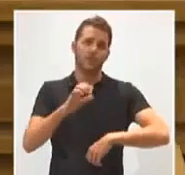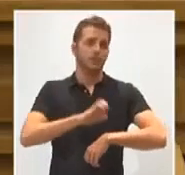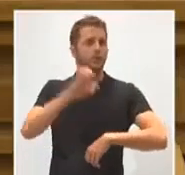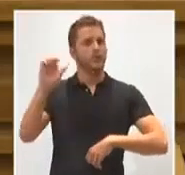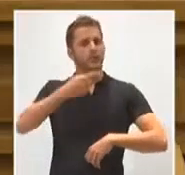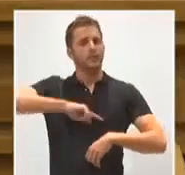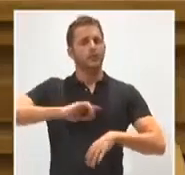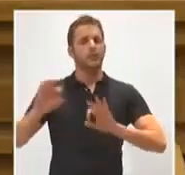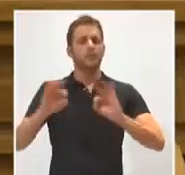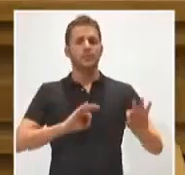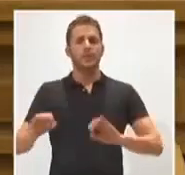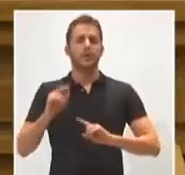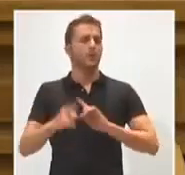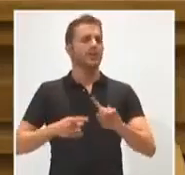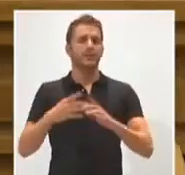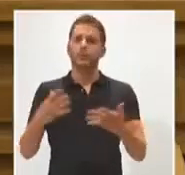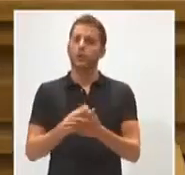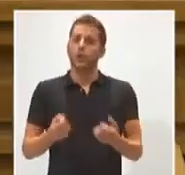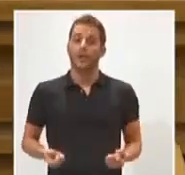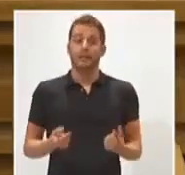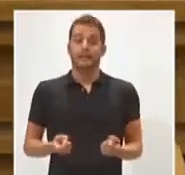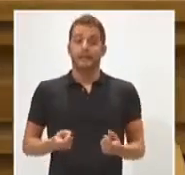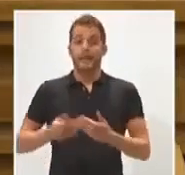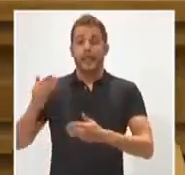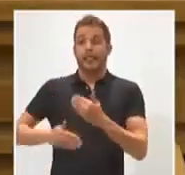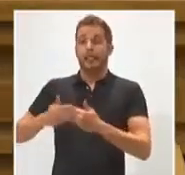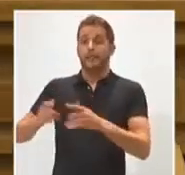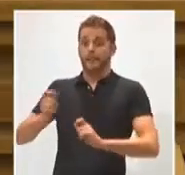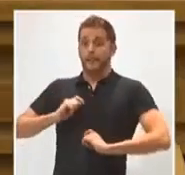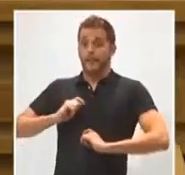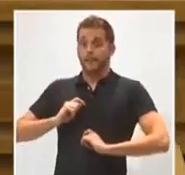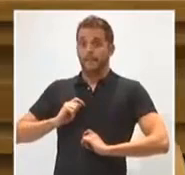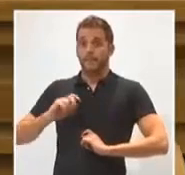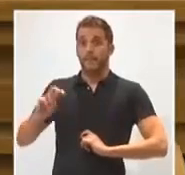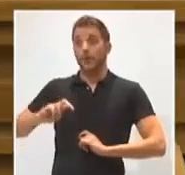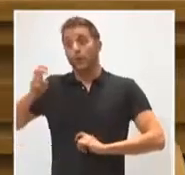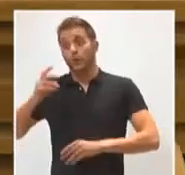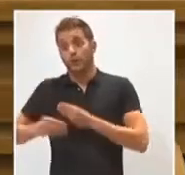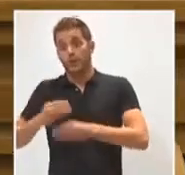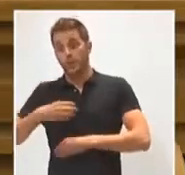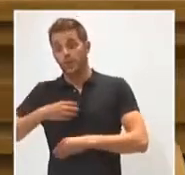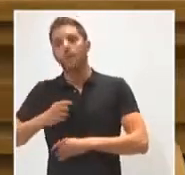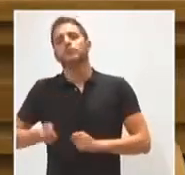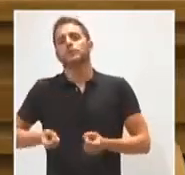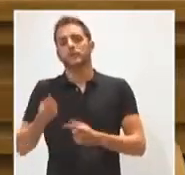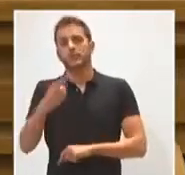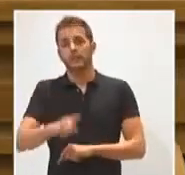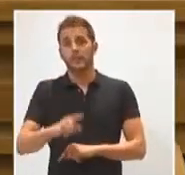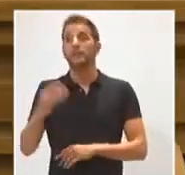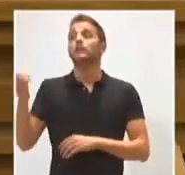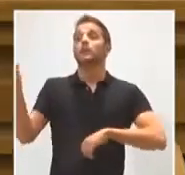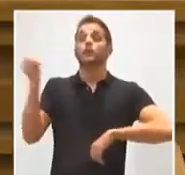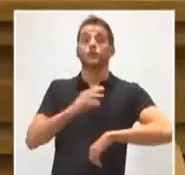preparados para gastar lo que nos dejen y lo que no puedan otros y junto con los fondos europeos van a llegar